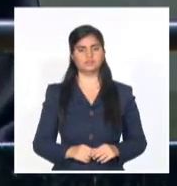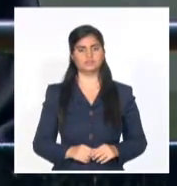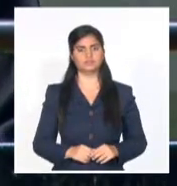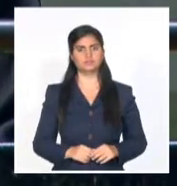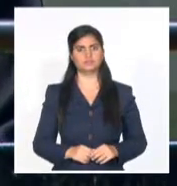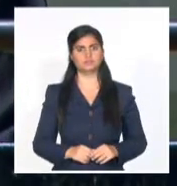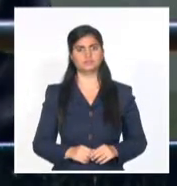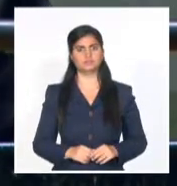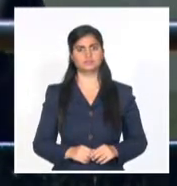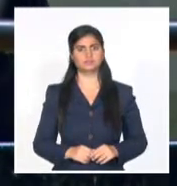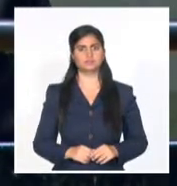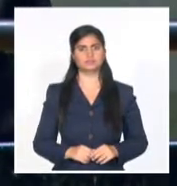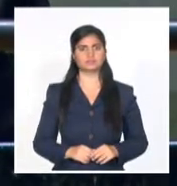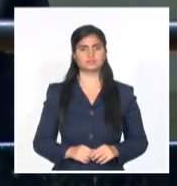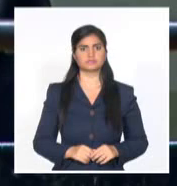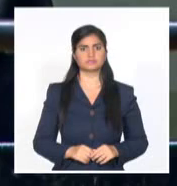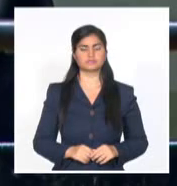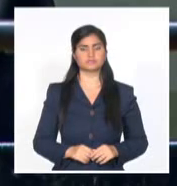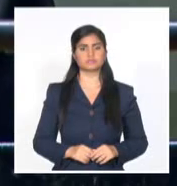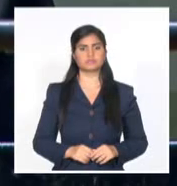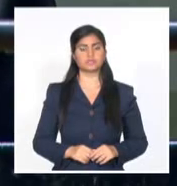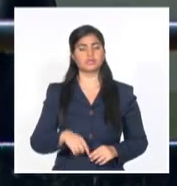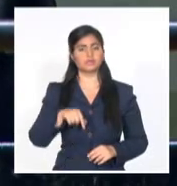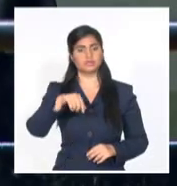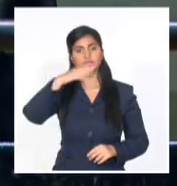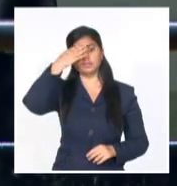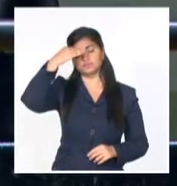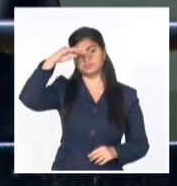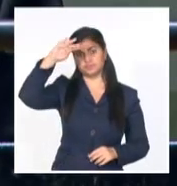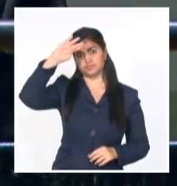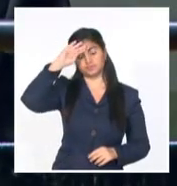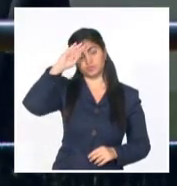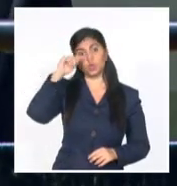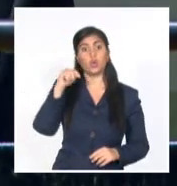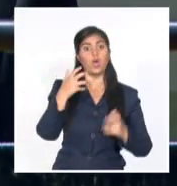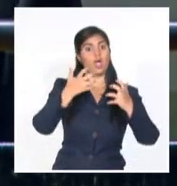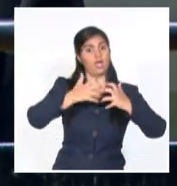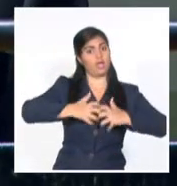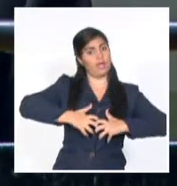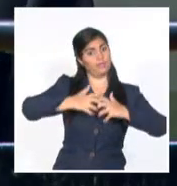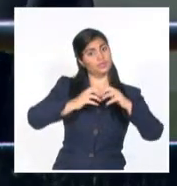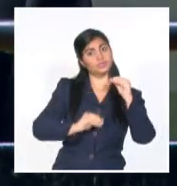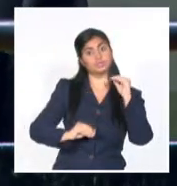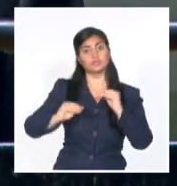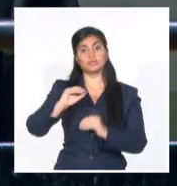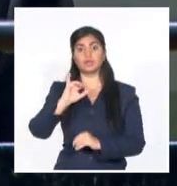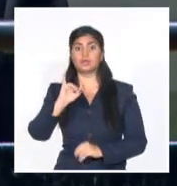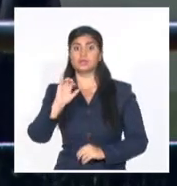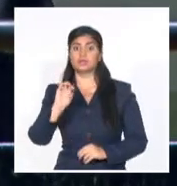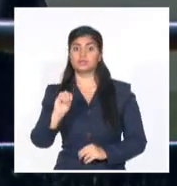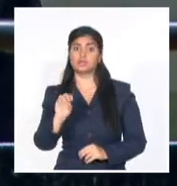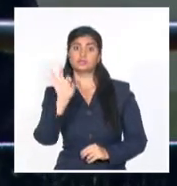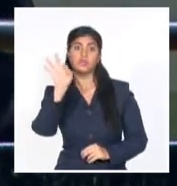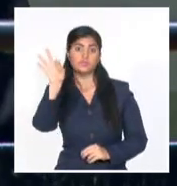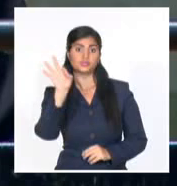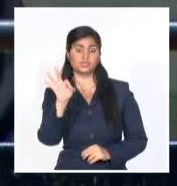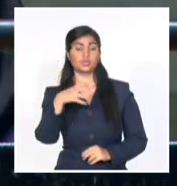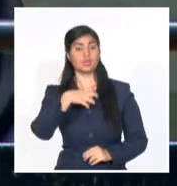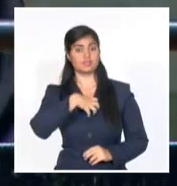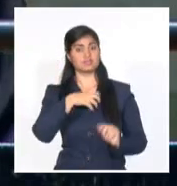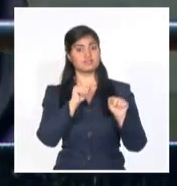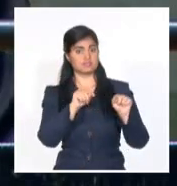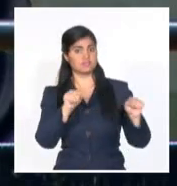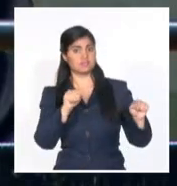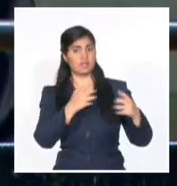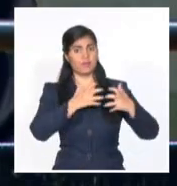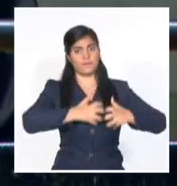necesidad. Nuestro país es capaz de producir más del 60% de su cuadro básico